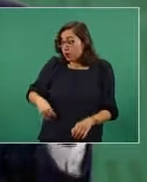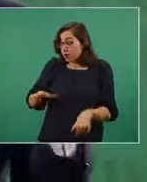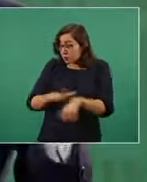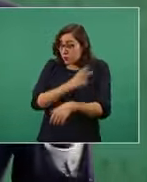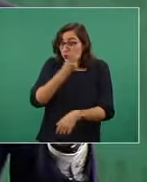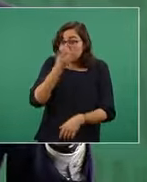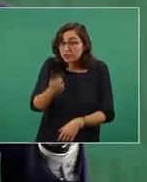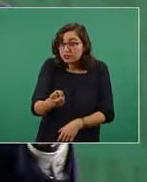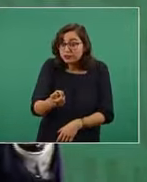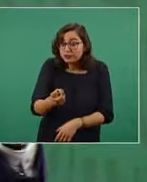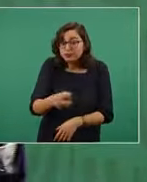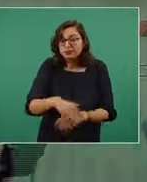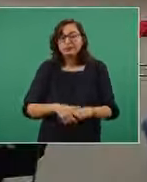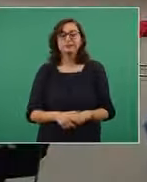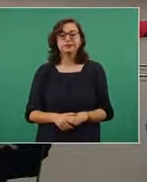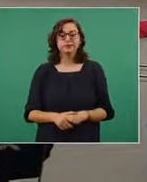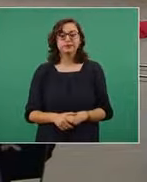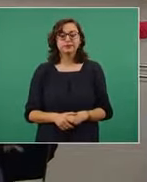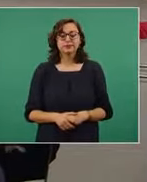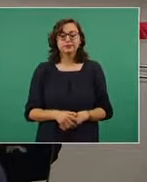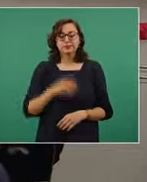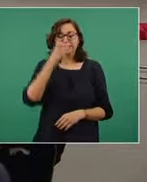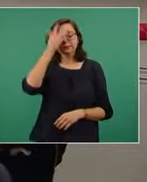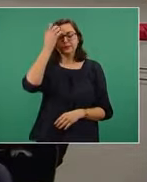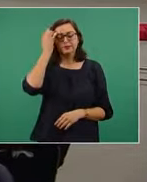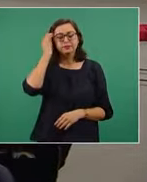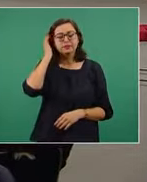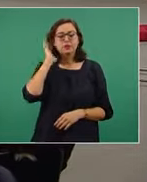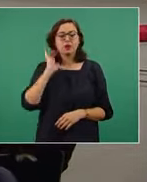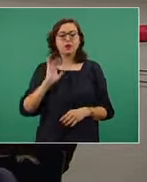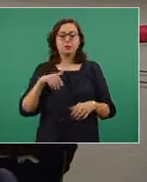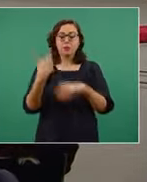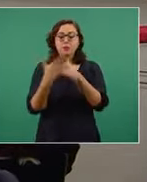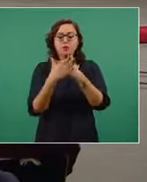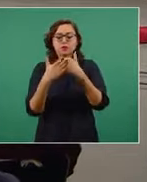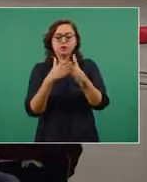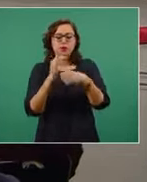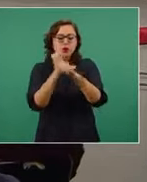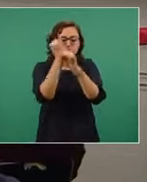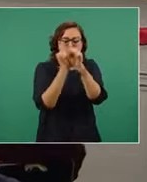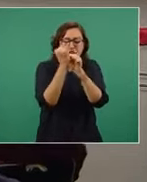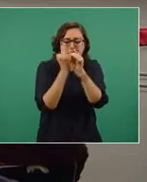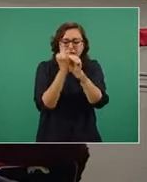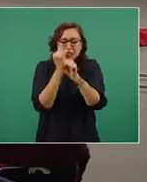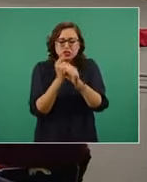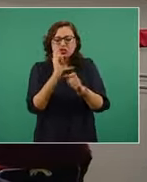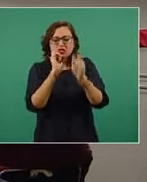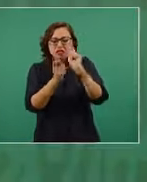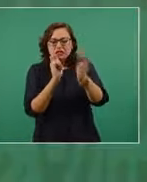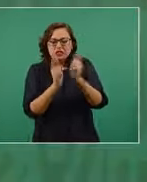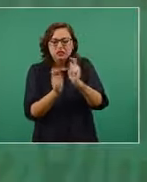lo que se va a saber en la investigación, en el dictamen,